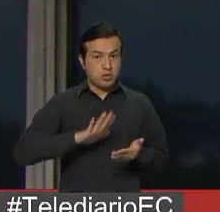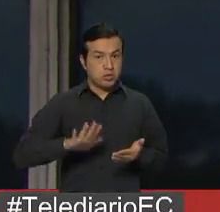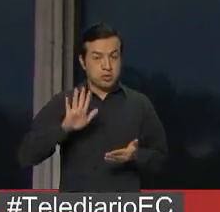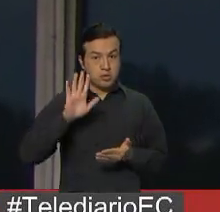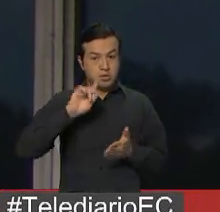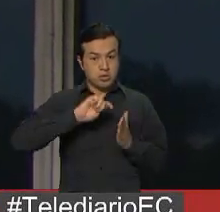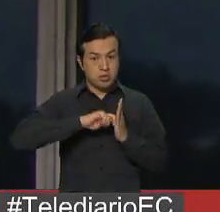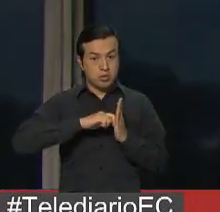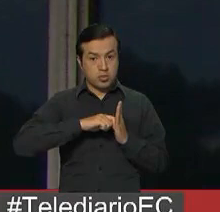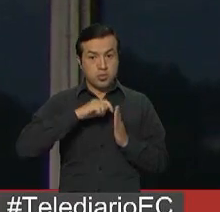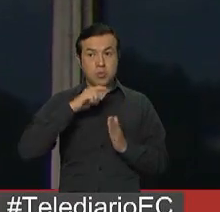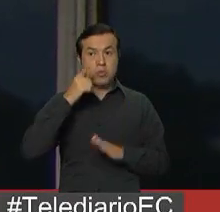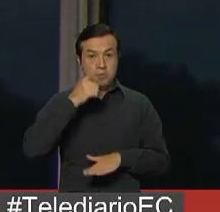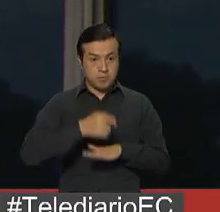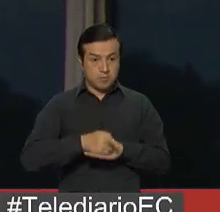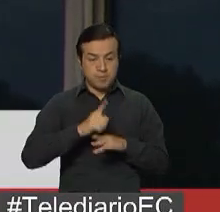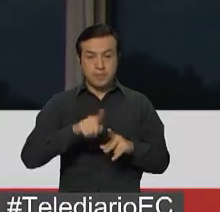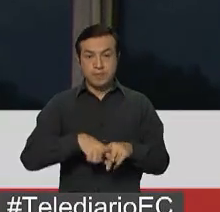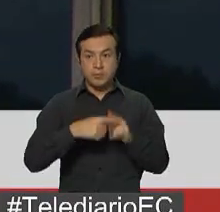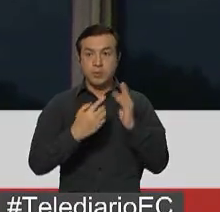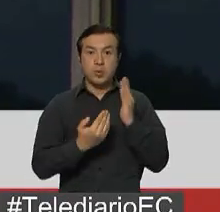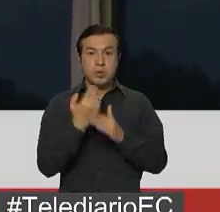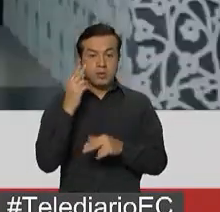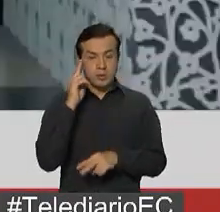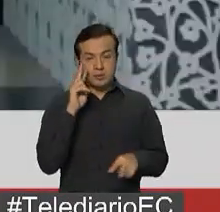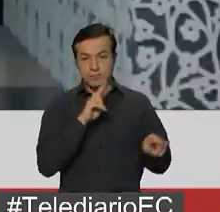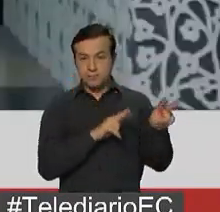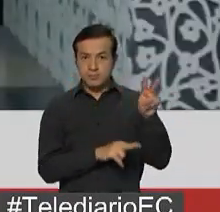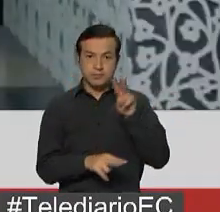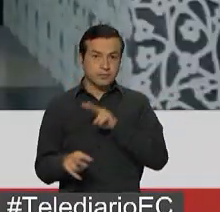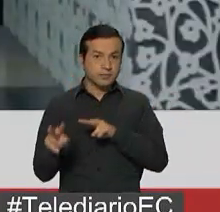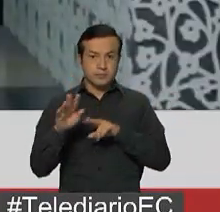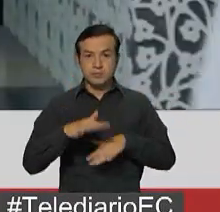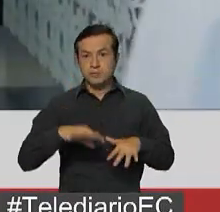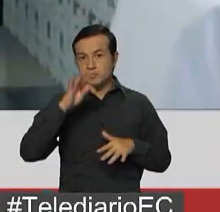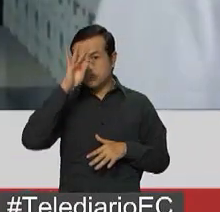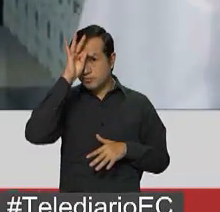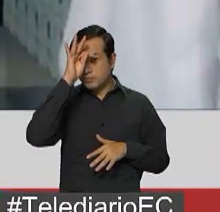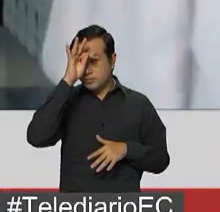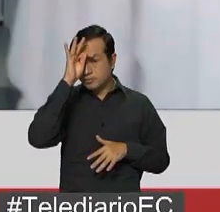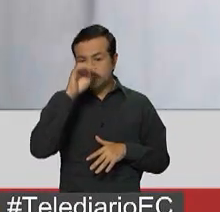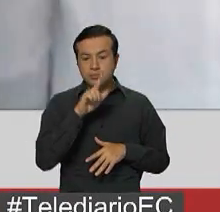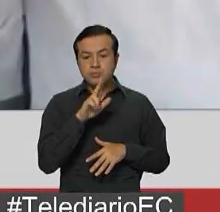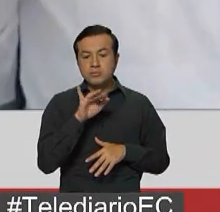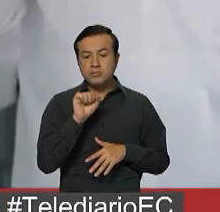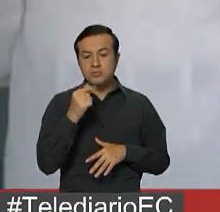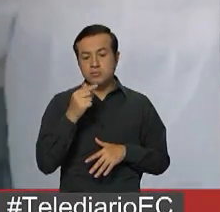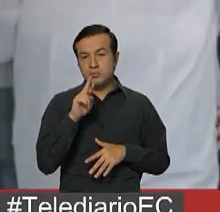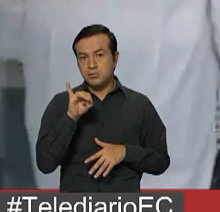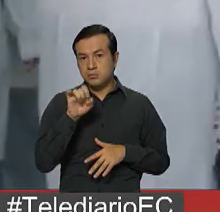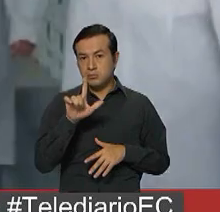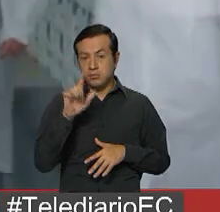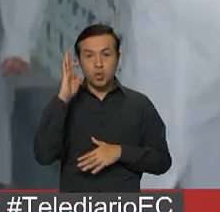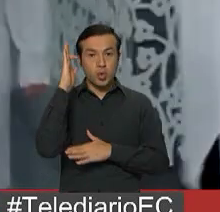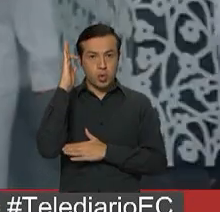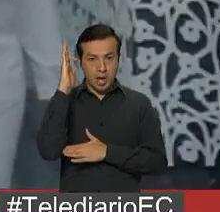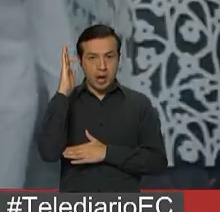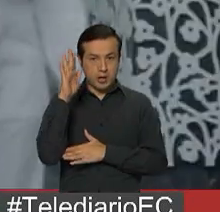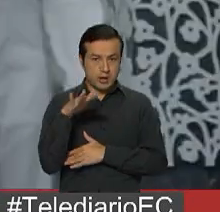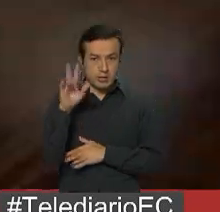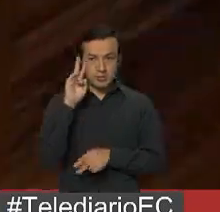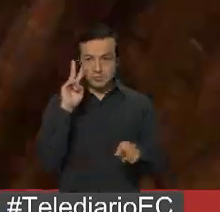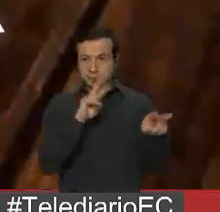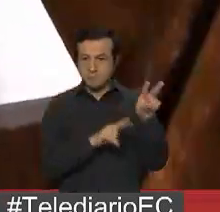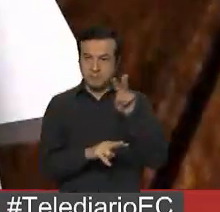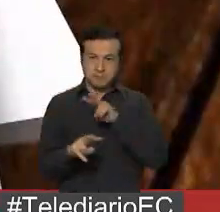contralor pablos el y dispuso el inicio de un examen especial en el hospital general luís gabriel dávila de tulcán provincia del carchi